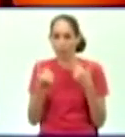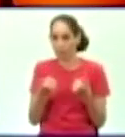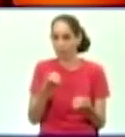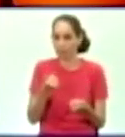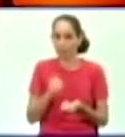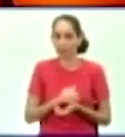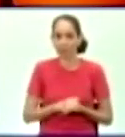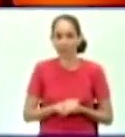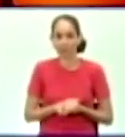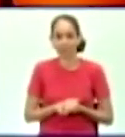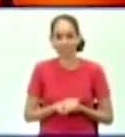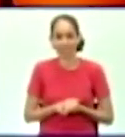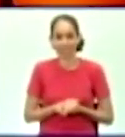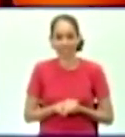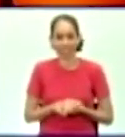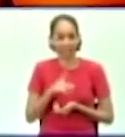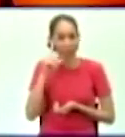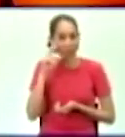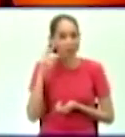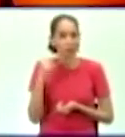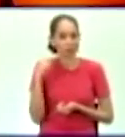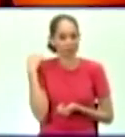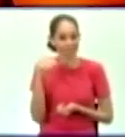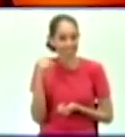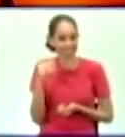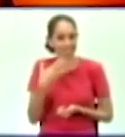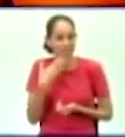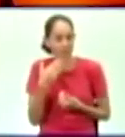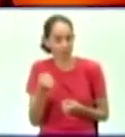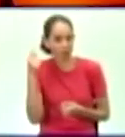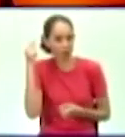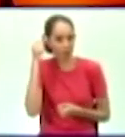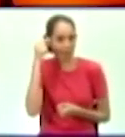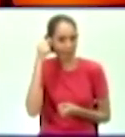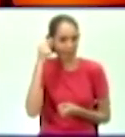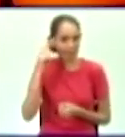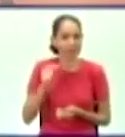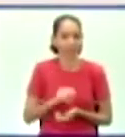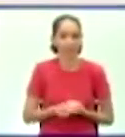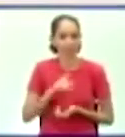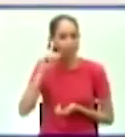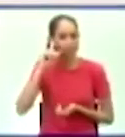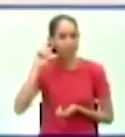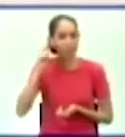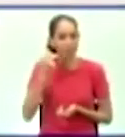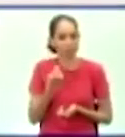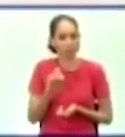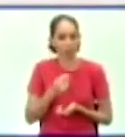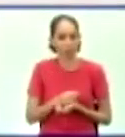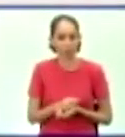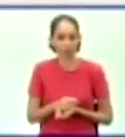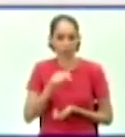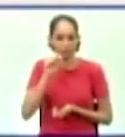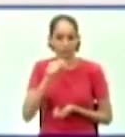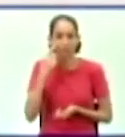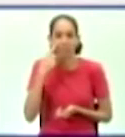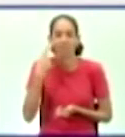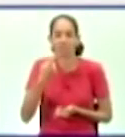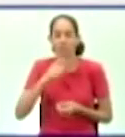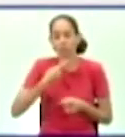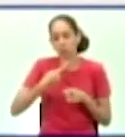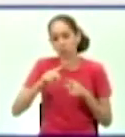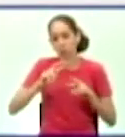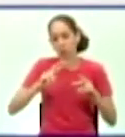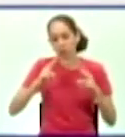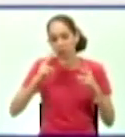más ligera cuando estamos haciendo ejercicio. Entonces vamos a ver el próximo ejercicio.